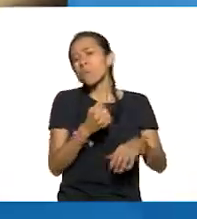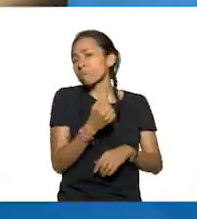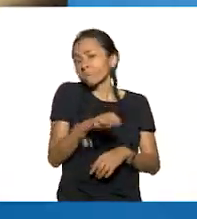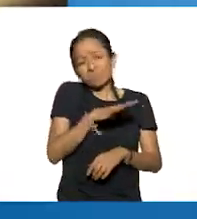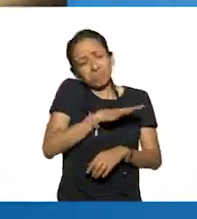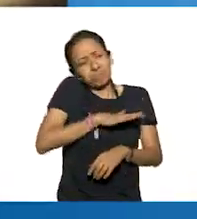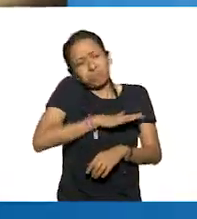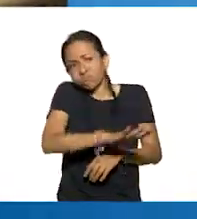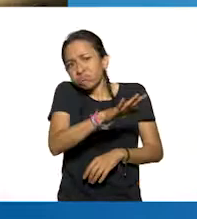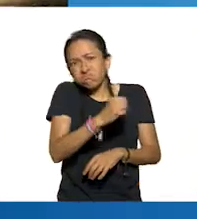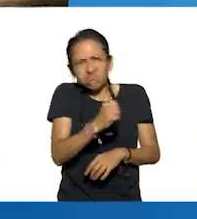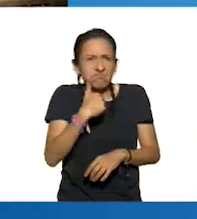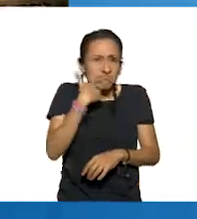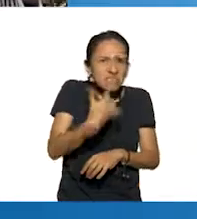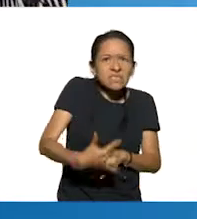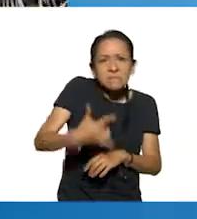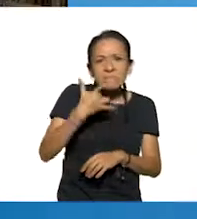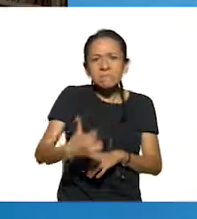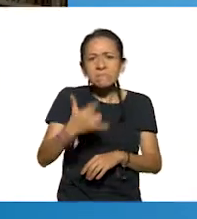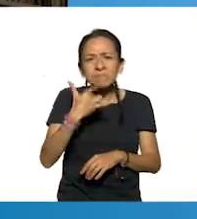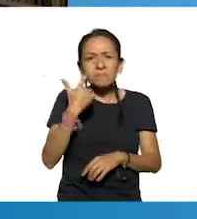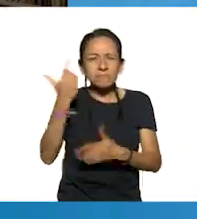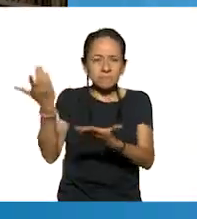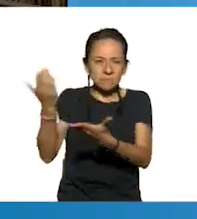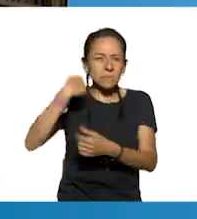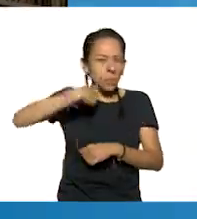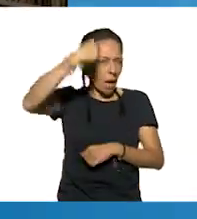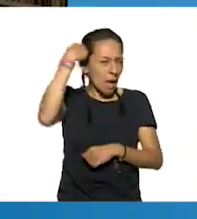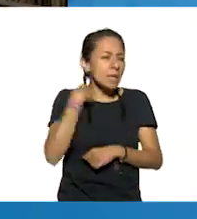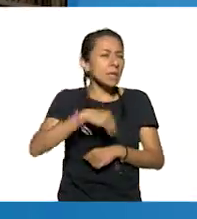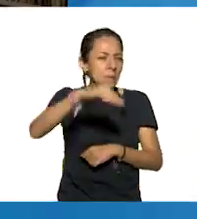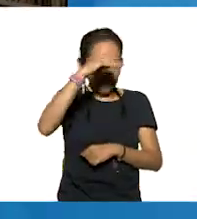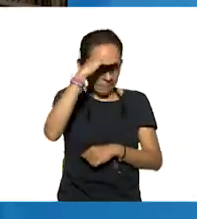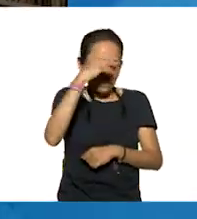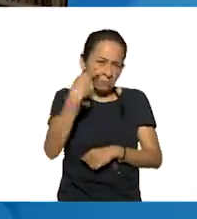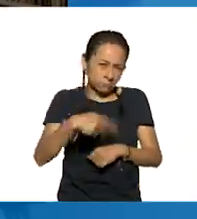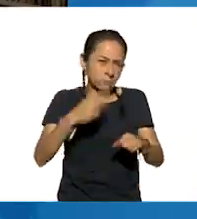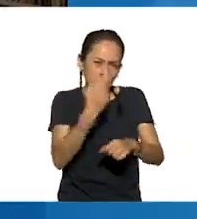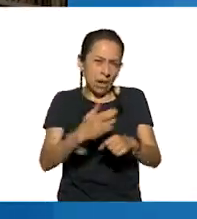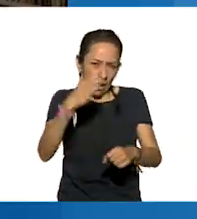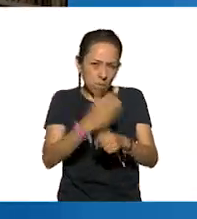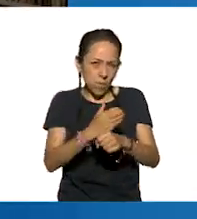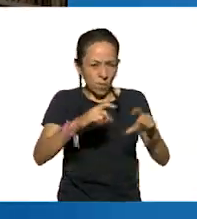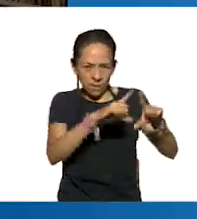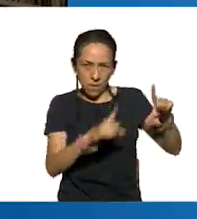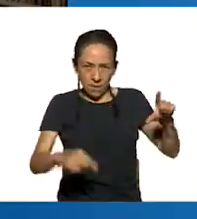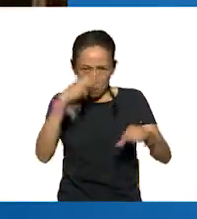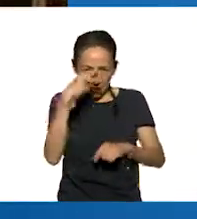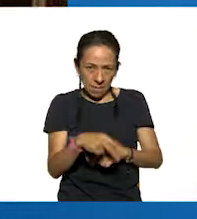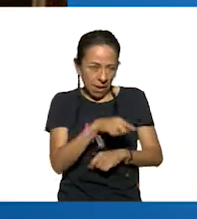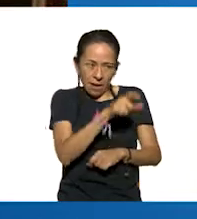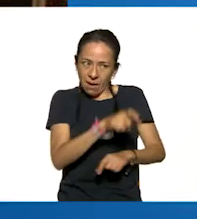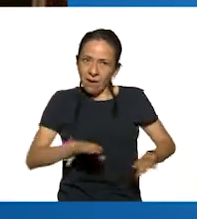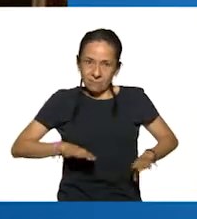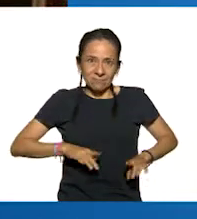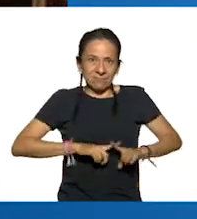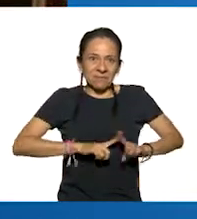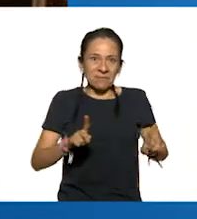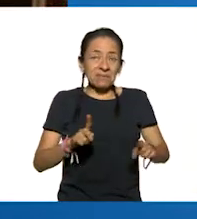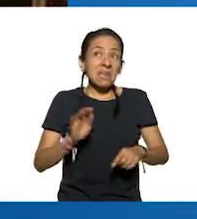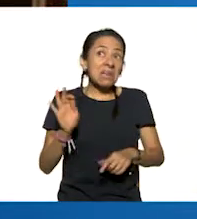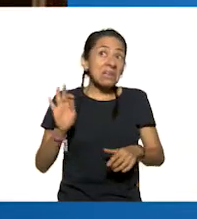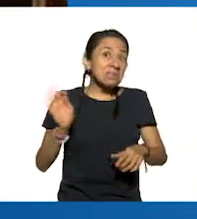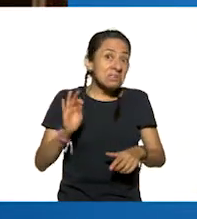Es una vida peculiar, yo creo, dentro de la misma República Mexicana, no solo dentro de América y quizá